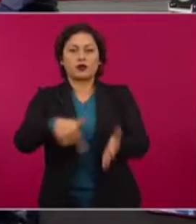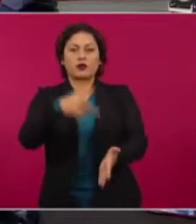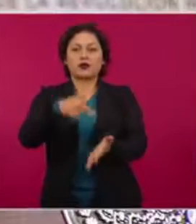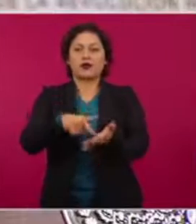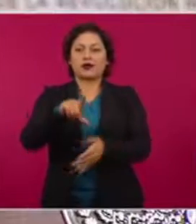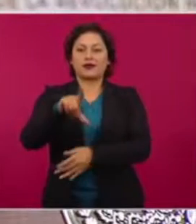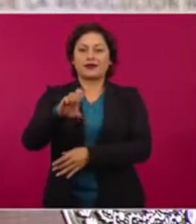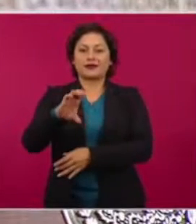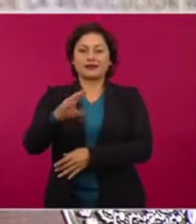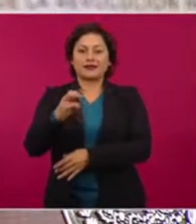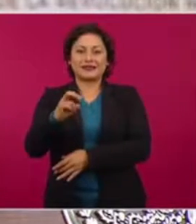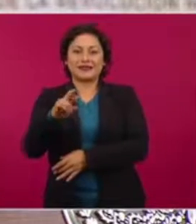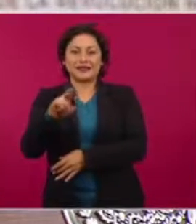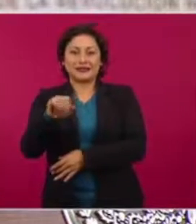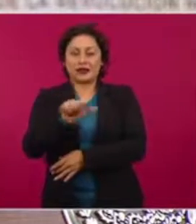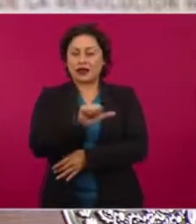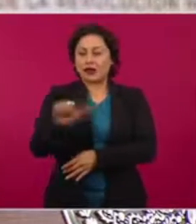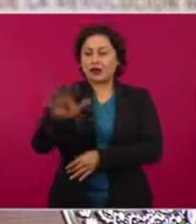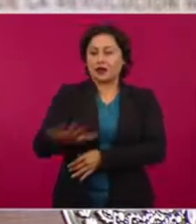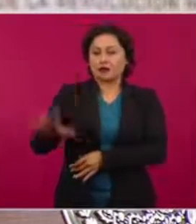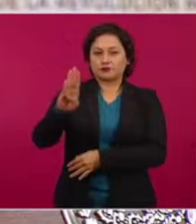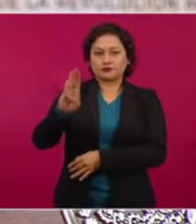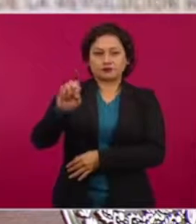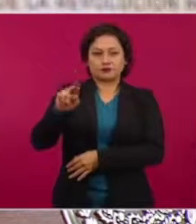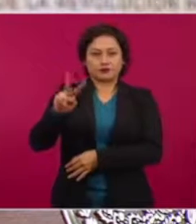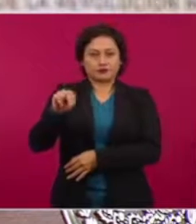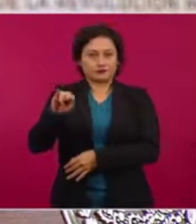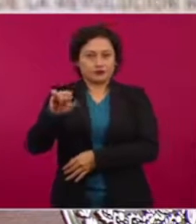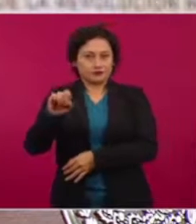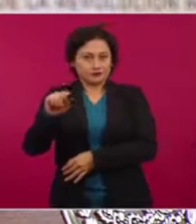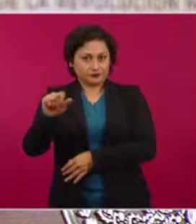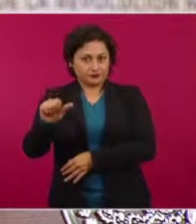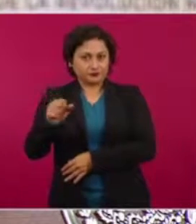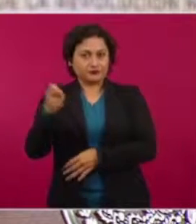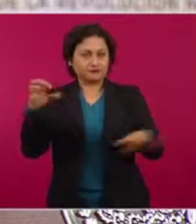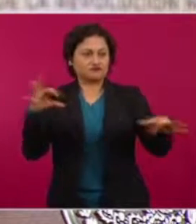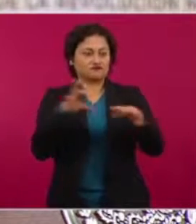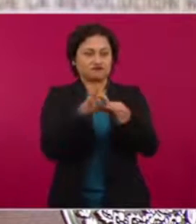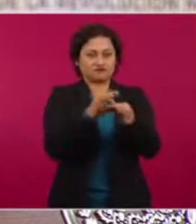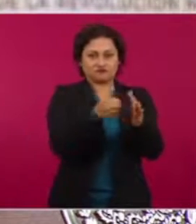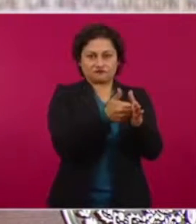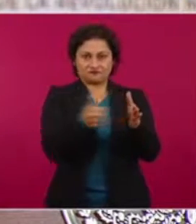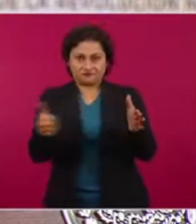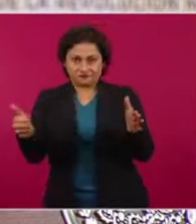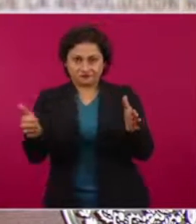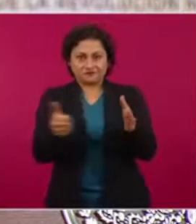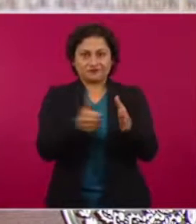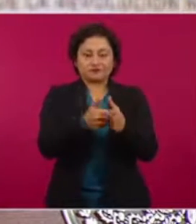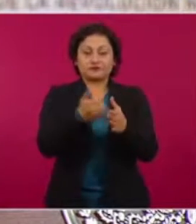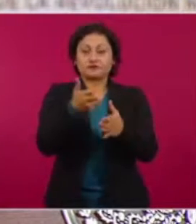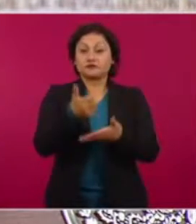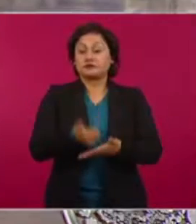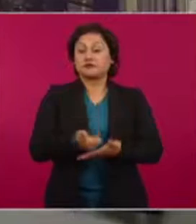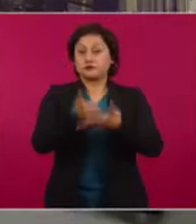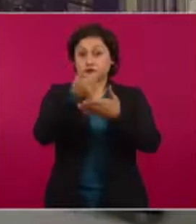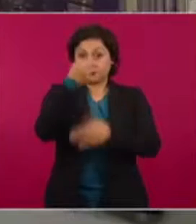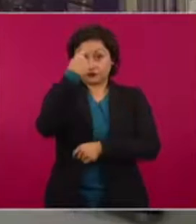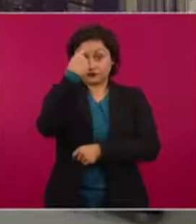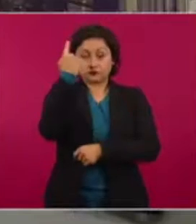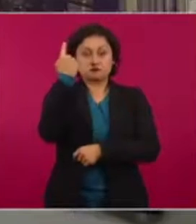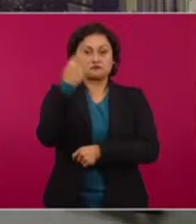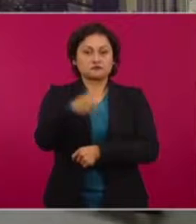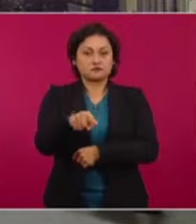Buenavista para poder enlazar. Esto nos va a permitir que se